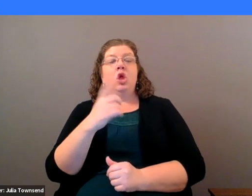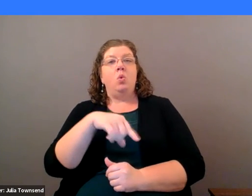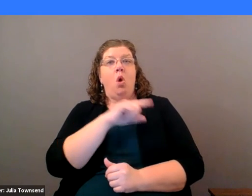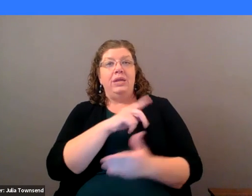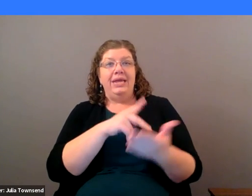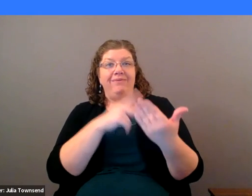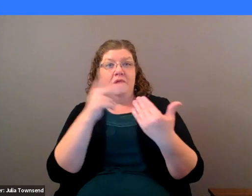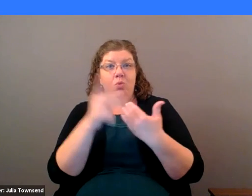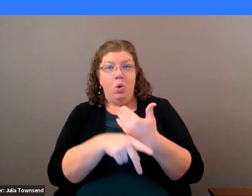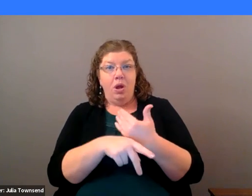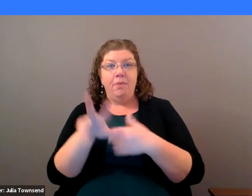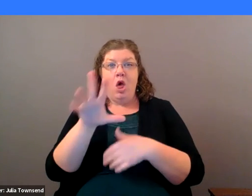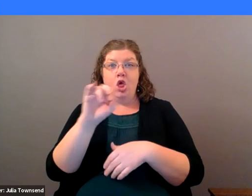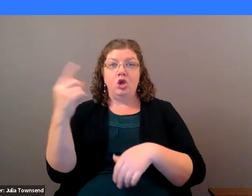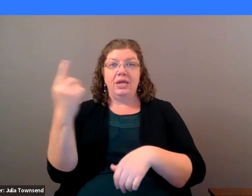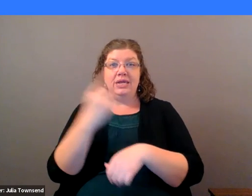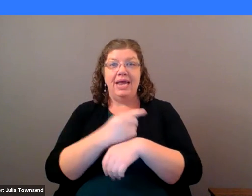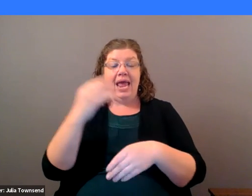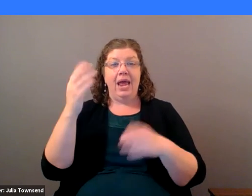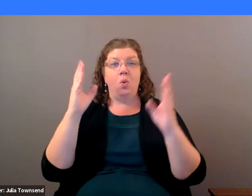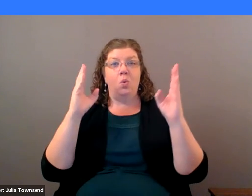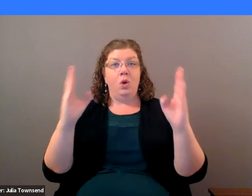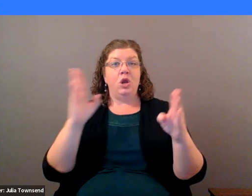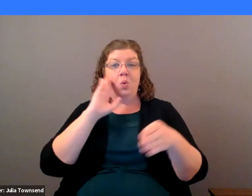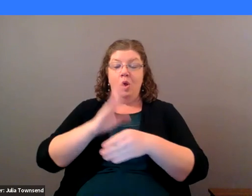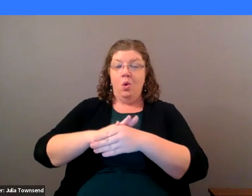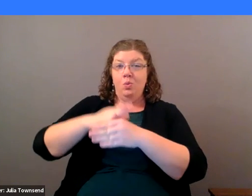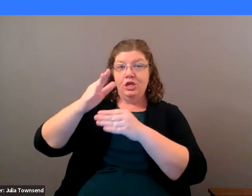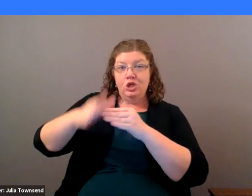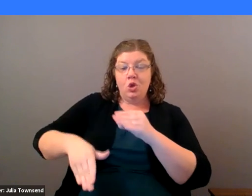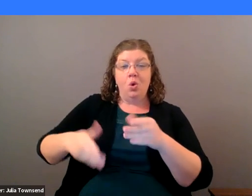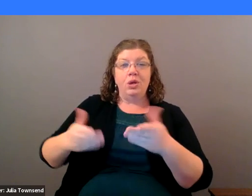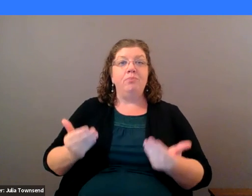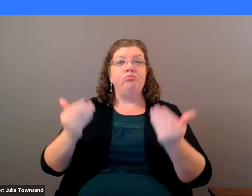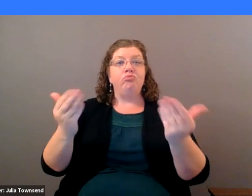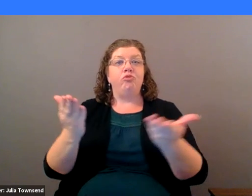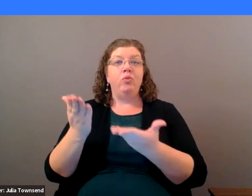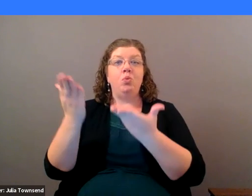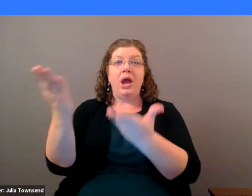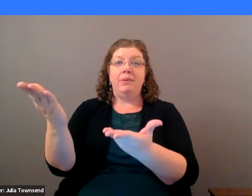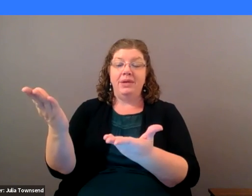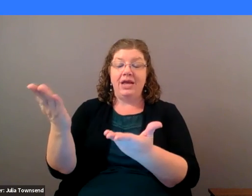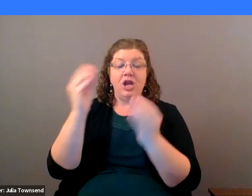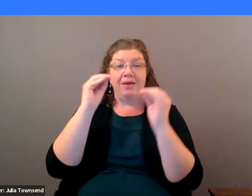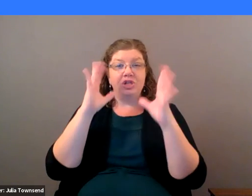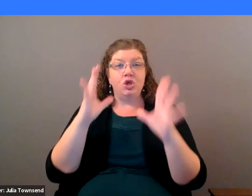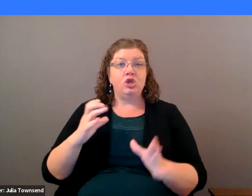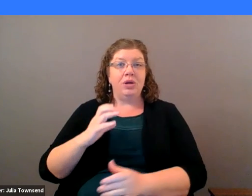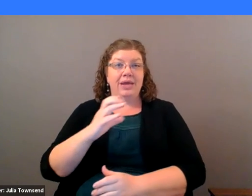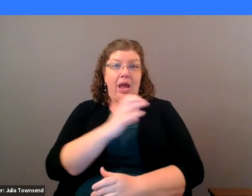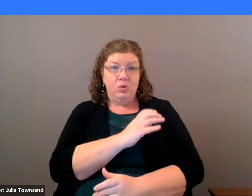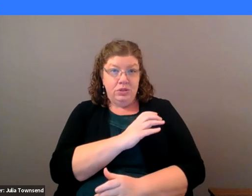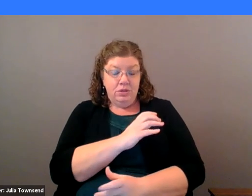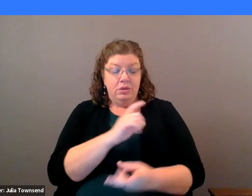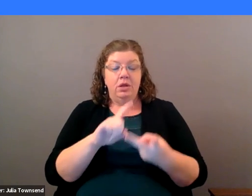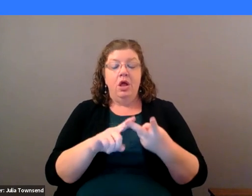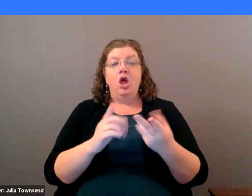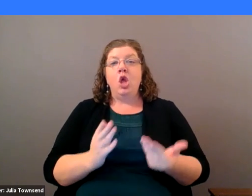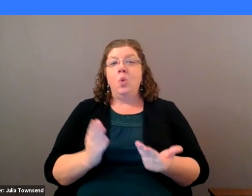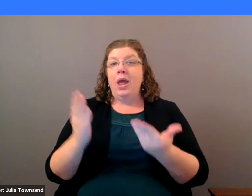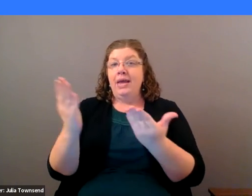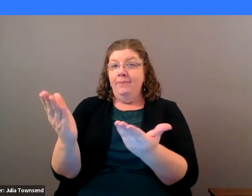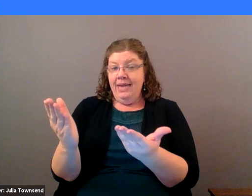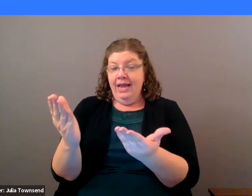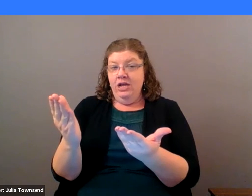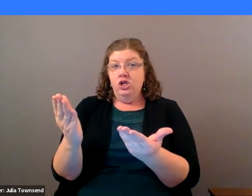y también, pues, después de los 30 días, tenemos pensado de que sí se va a presentar una